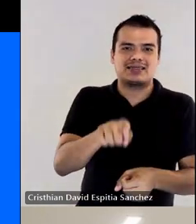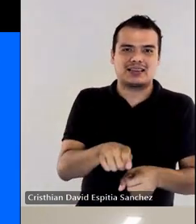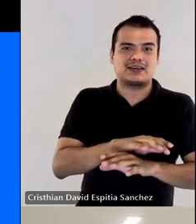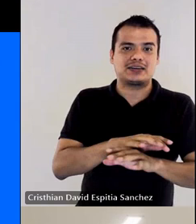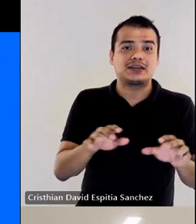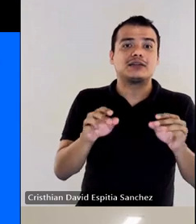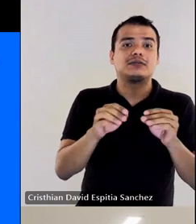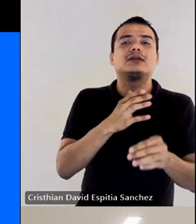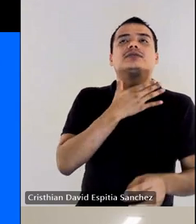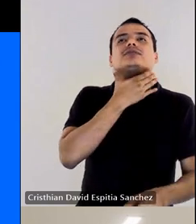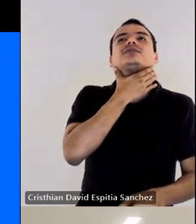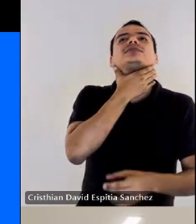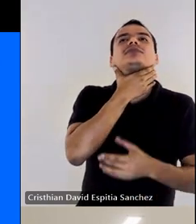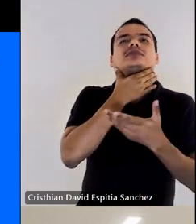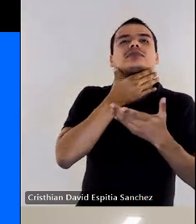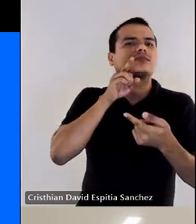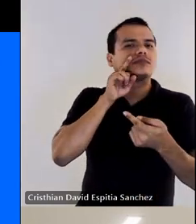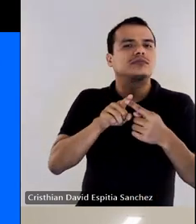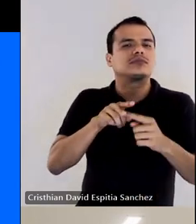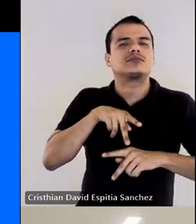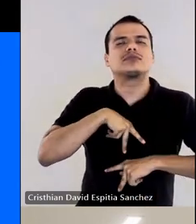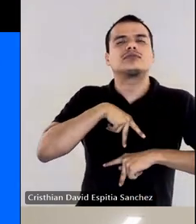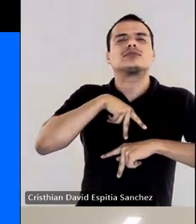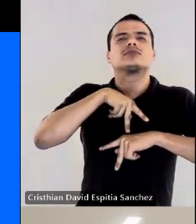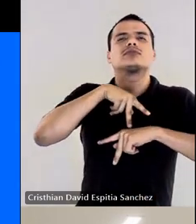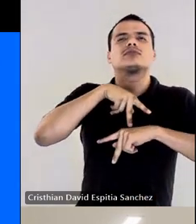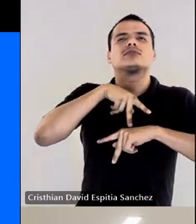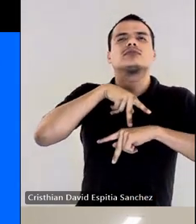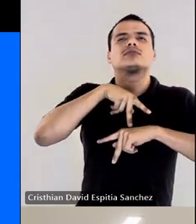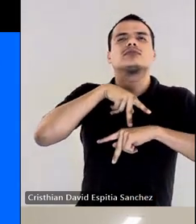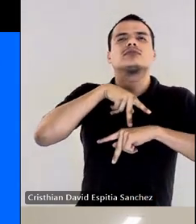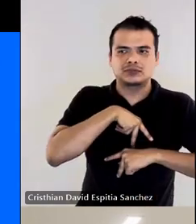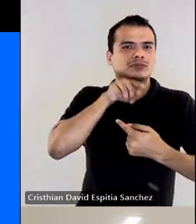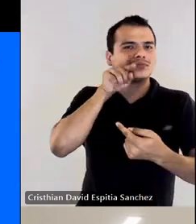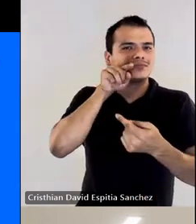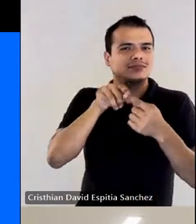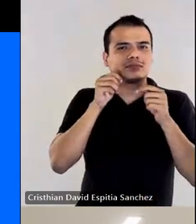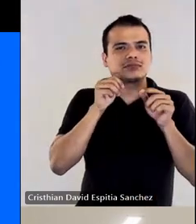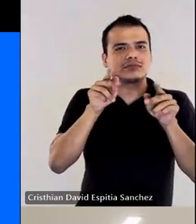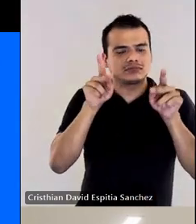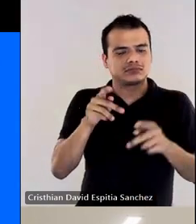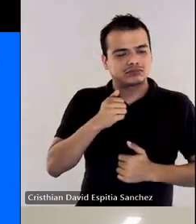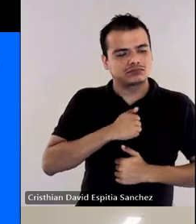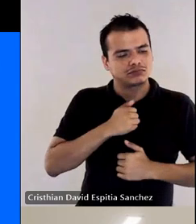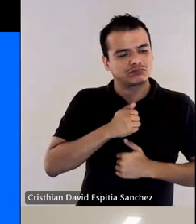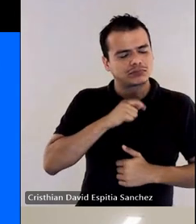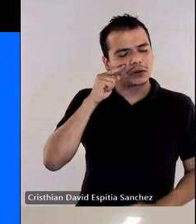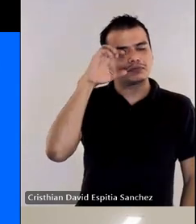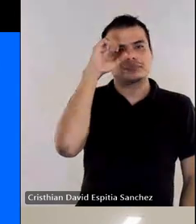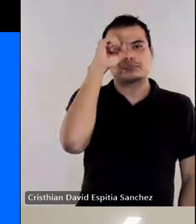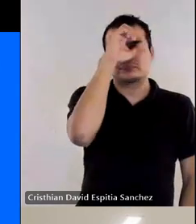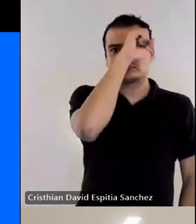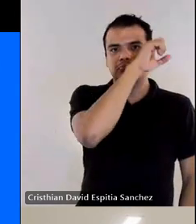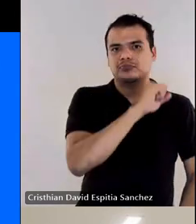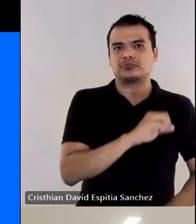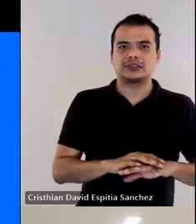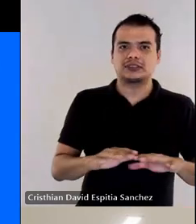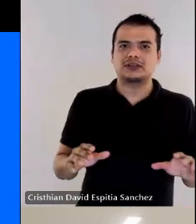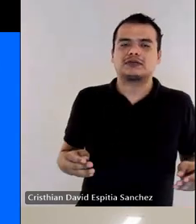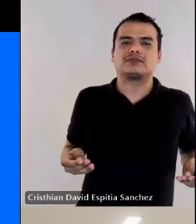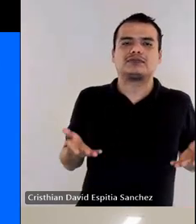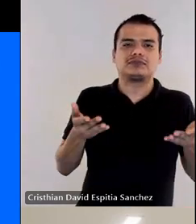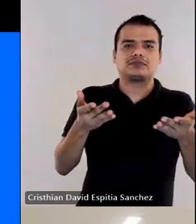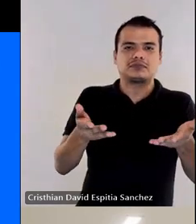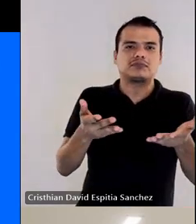de que el paciente requiera o esté en estado de conciencia y yo tenga que posiblemente brindarle una respiración boca a